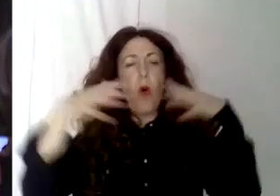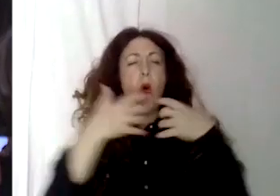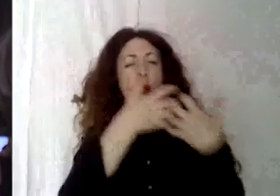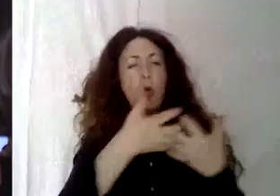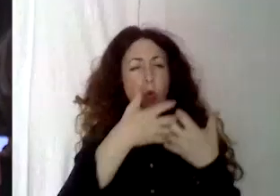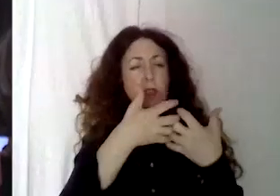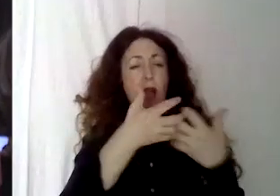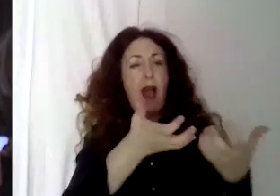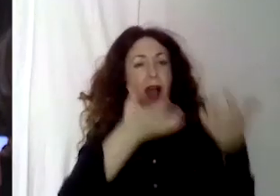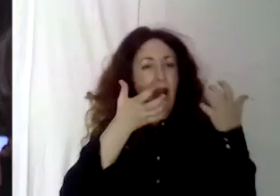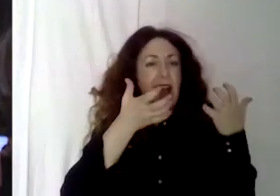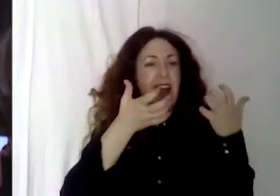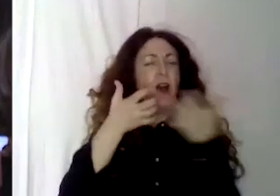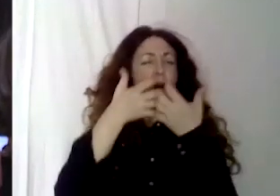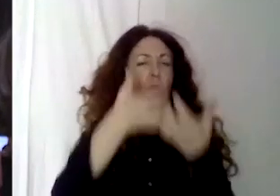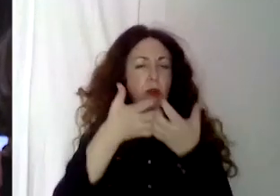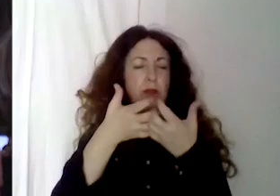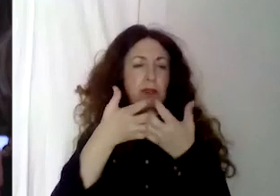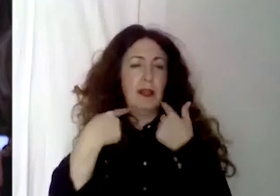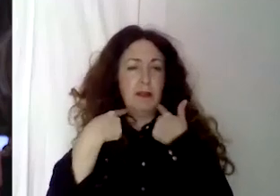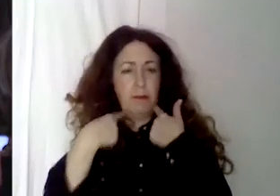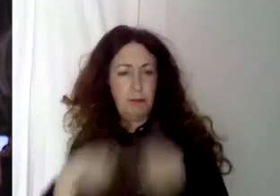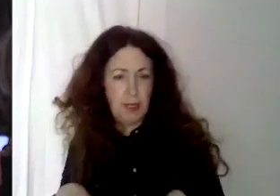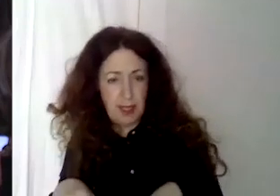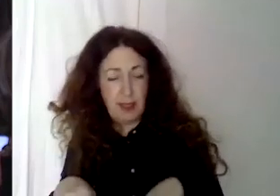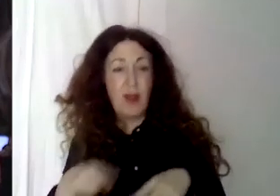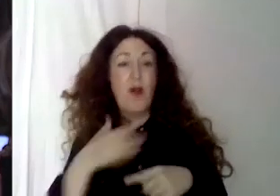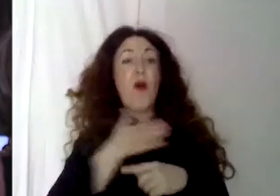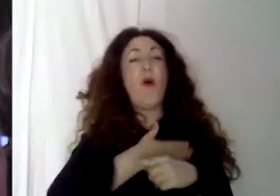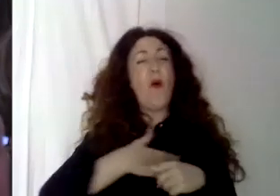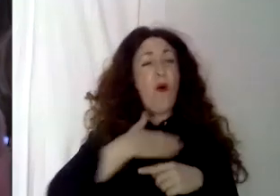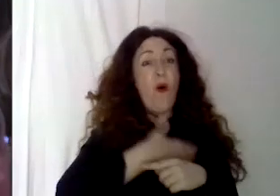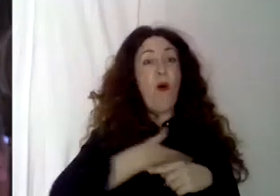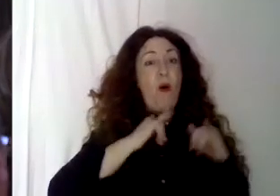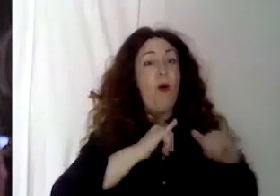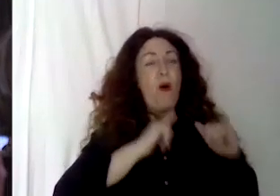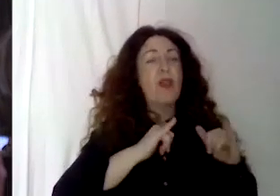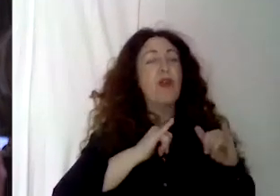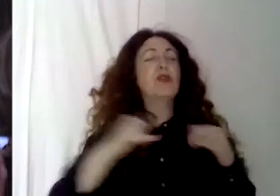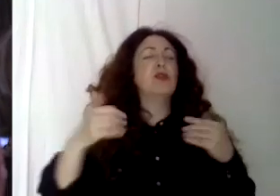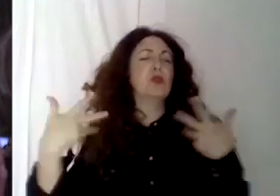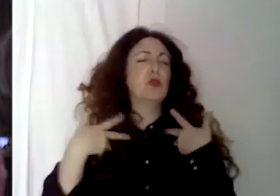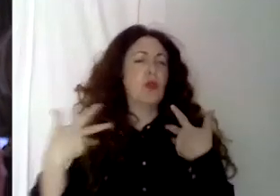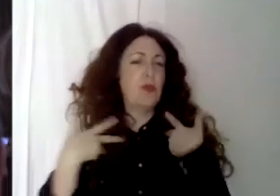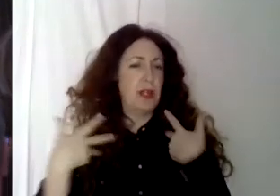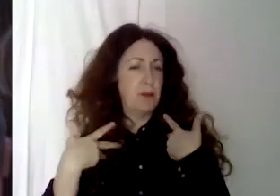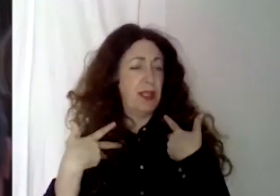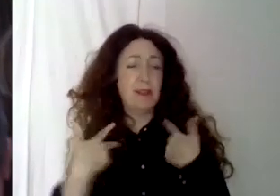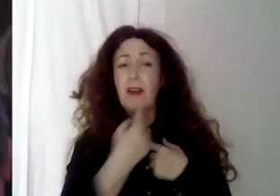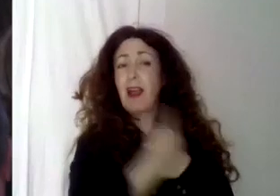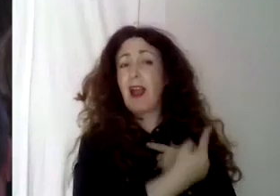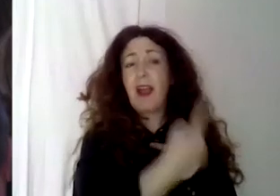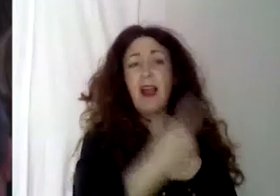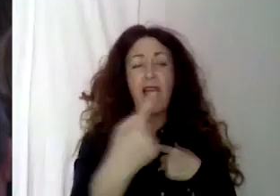perdidas, con todo el gozo y el sufrimiento, absolutamente verdad interior, que cada uno de los seres